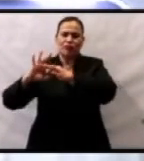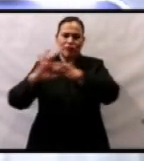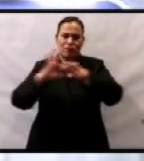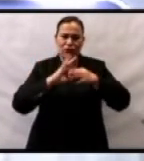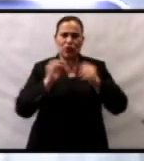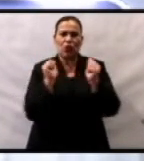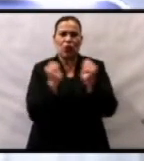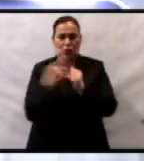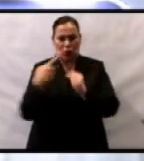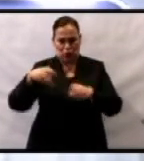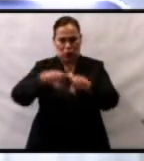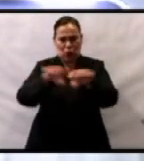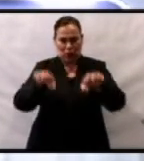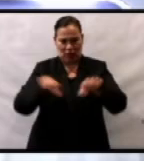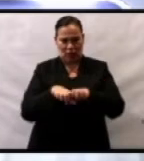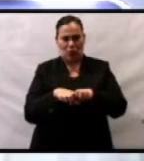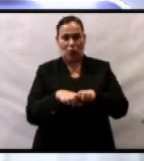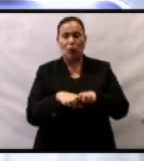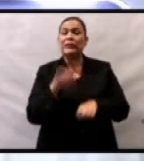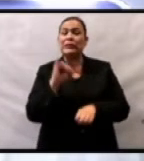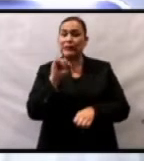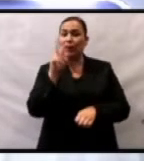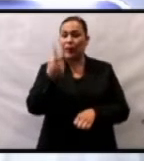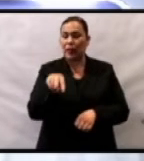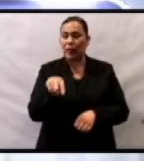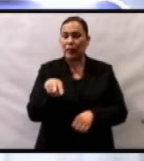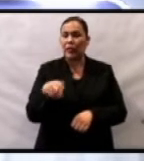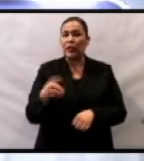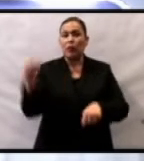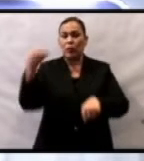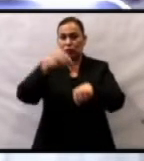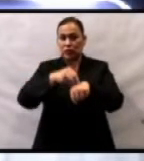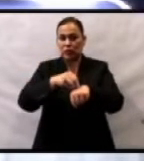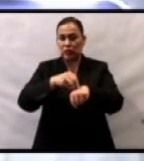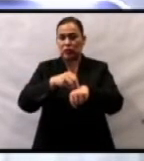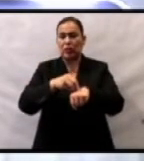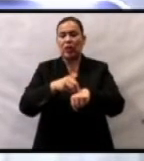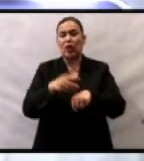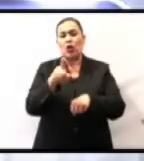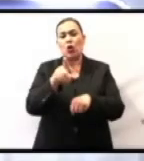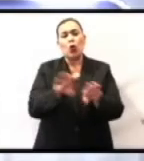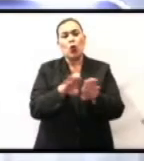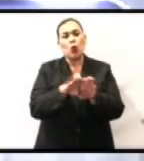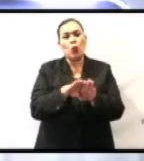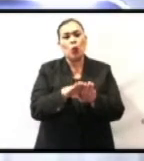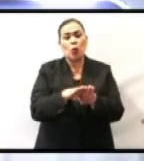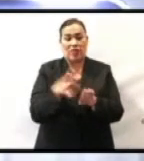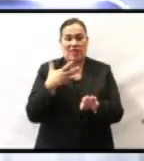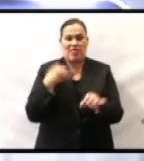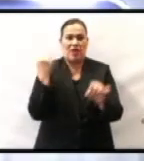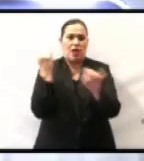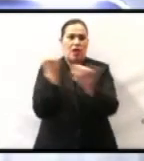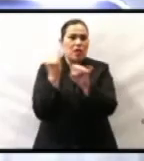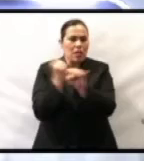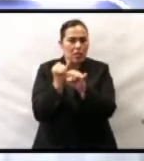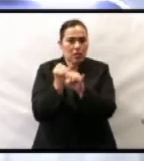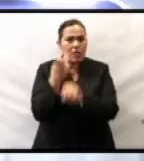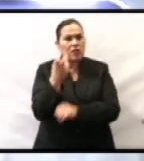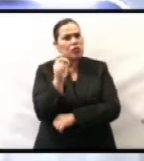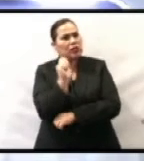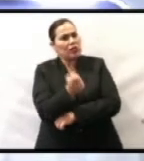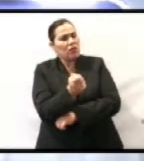con tu equipo, María Elena. Efectivamente, la implementación de Red Jalisco. Tener internet no solamente significa el